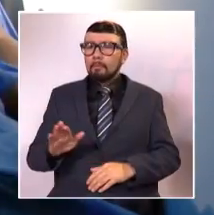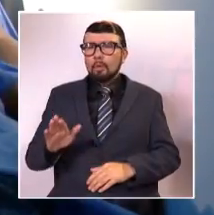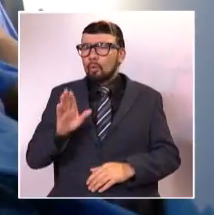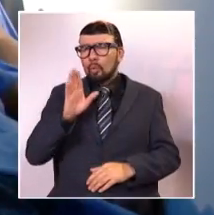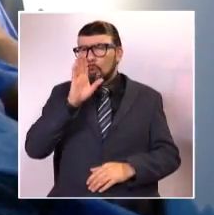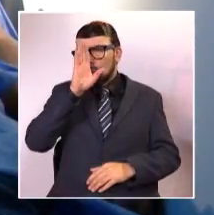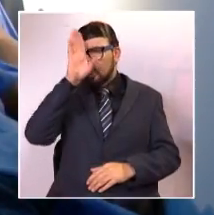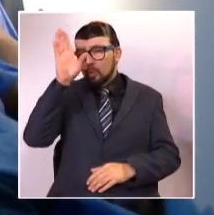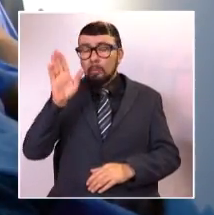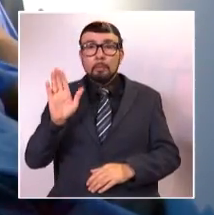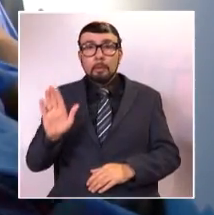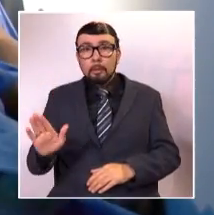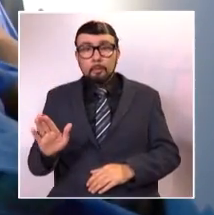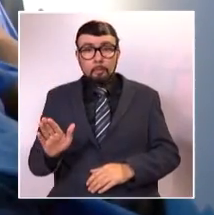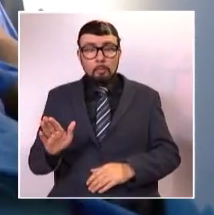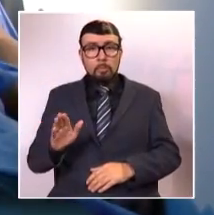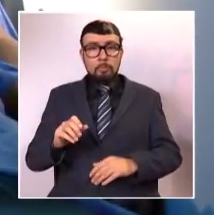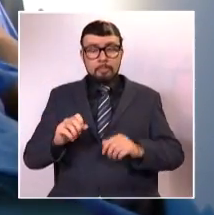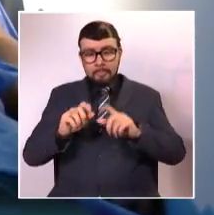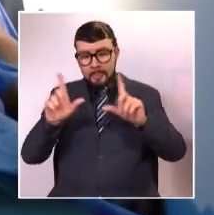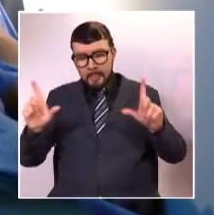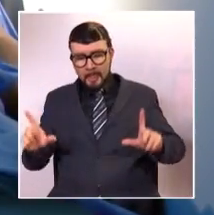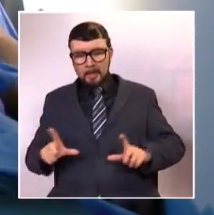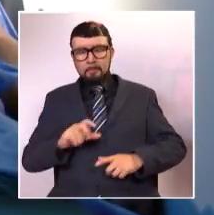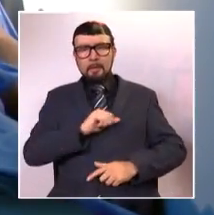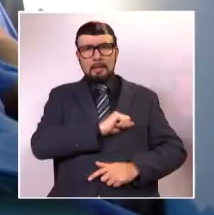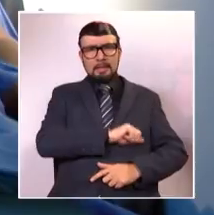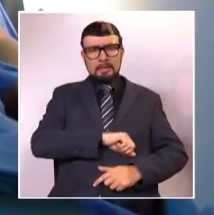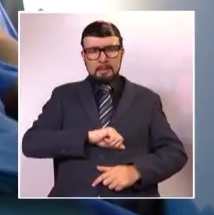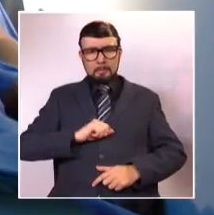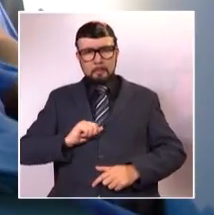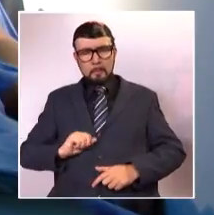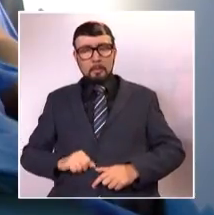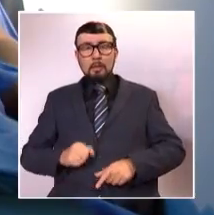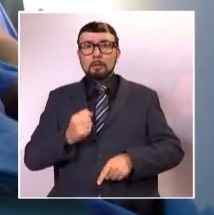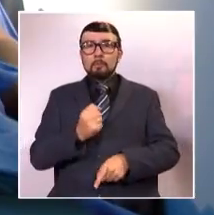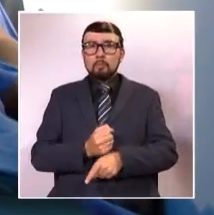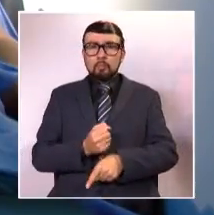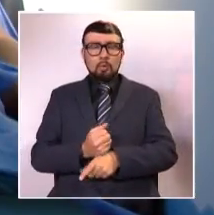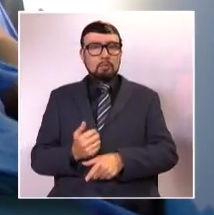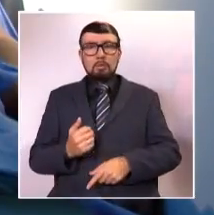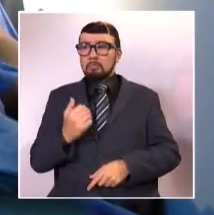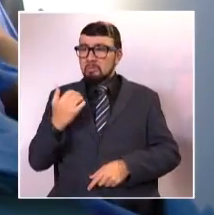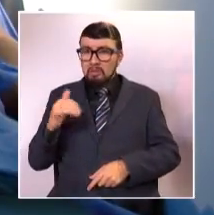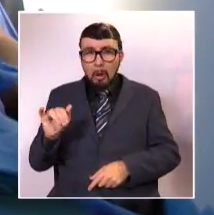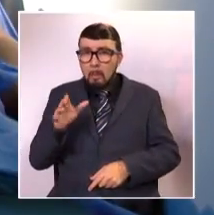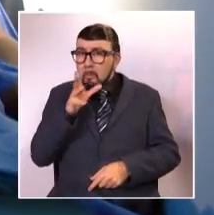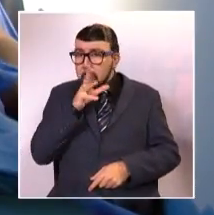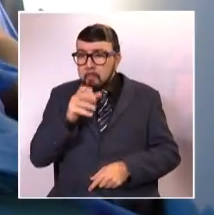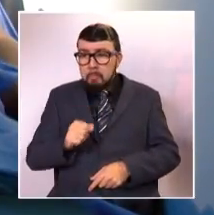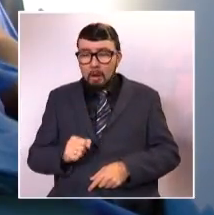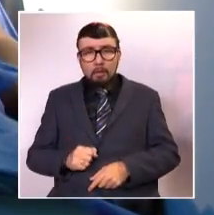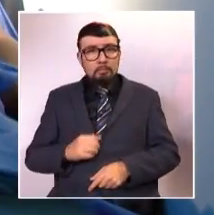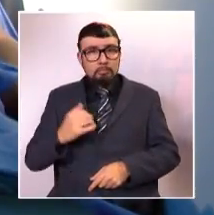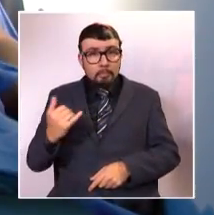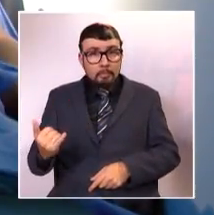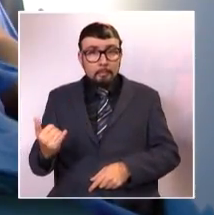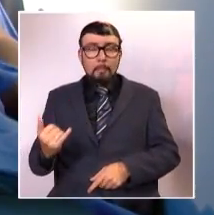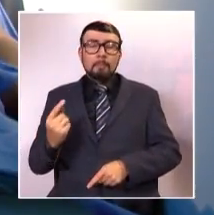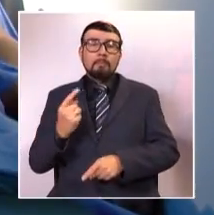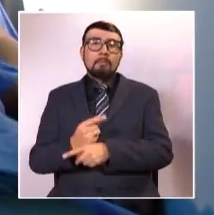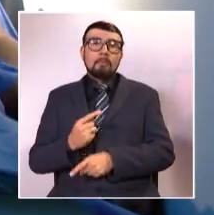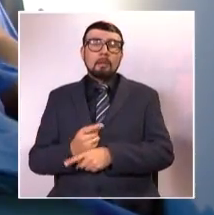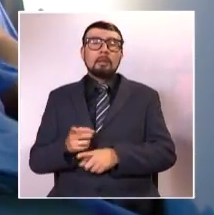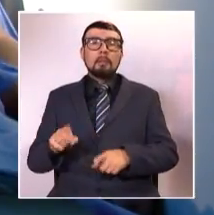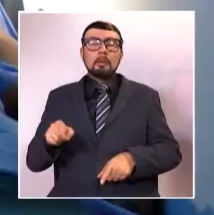costumbre realizarse sus exámenes de la próstata, en general pues ya después de cierta edad se hace un examen de antígeno prostático, que